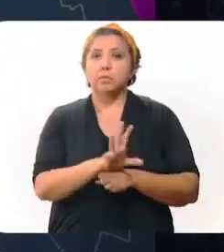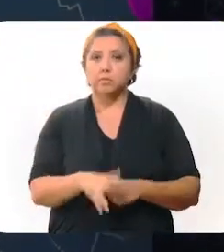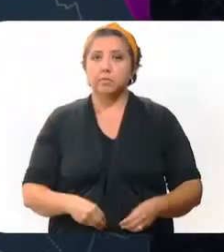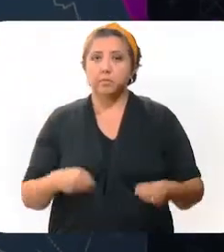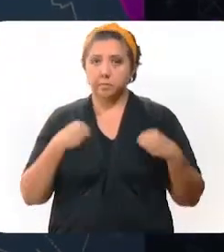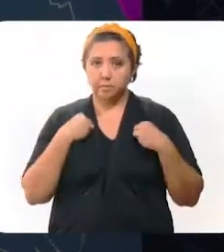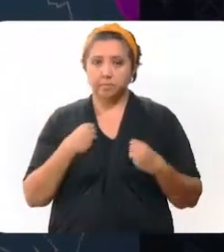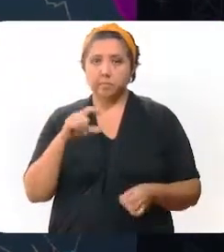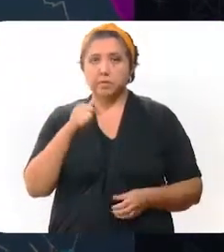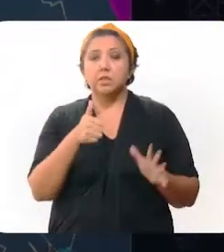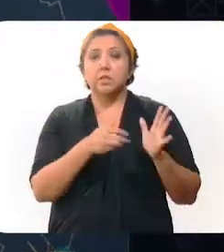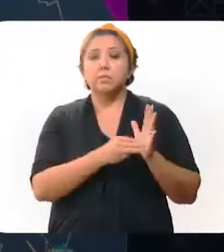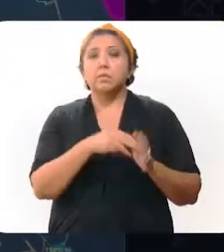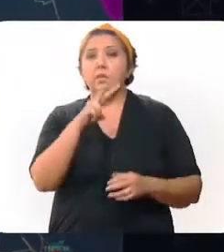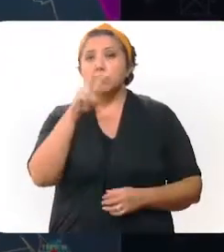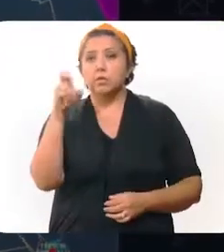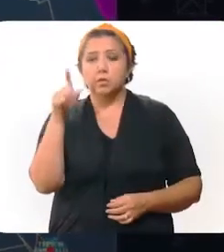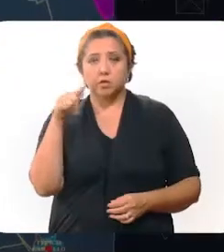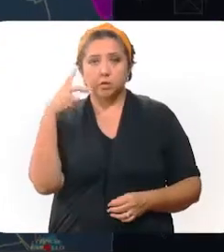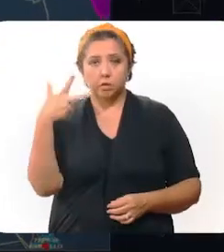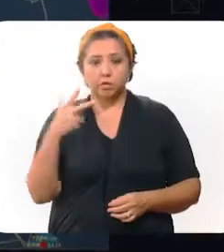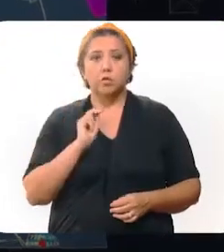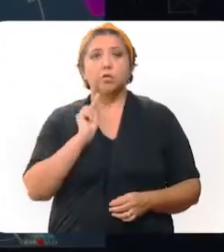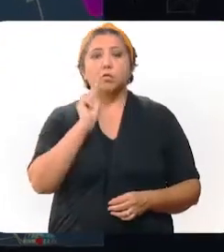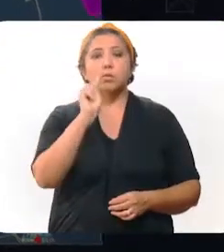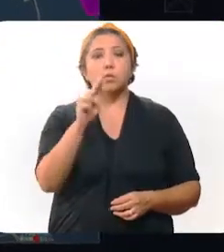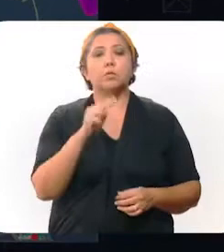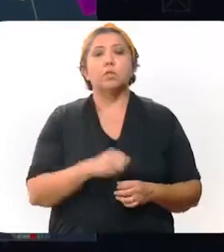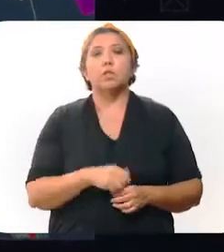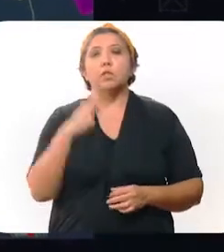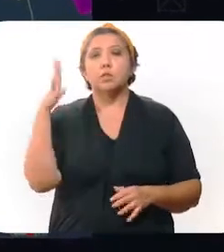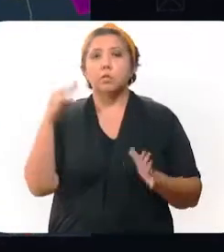los cuales viven 6.278 en la zona norte,